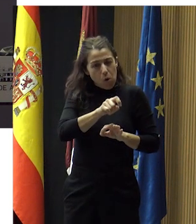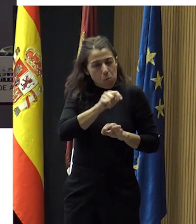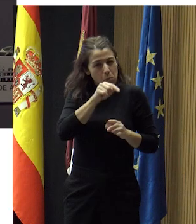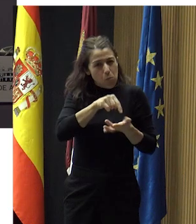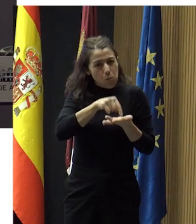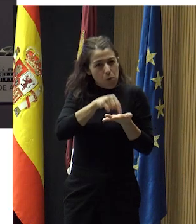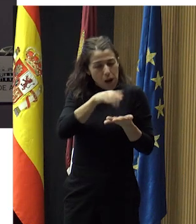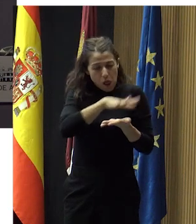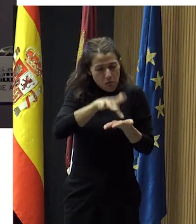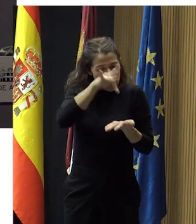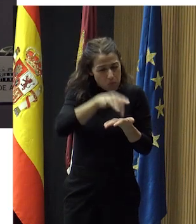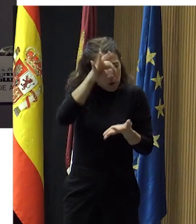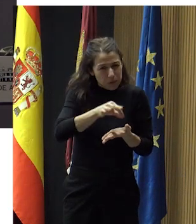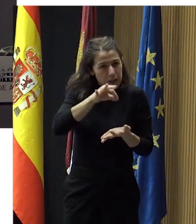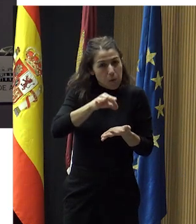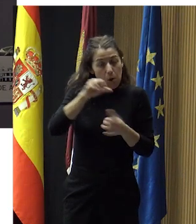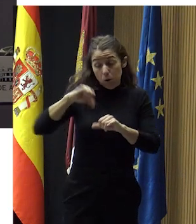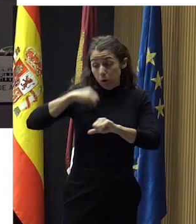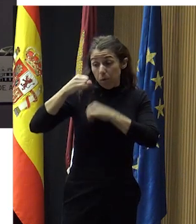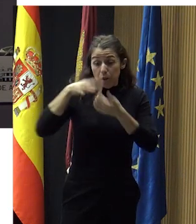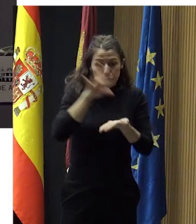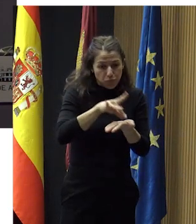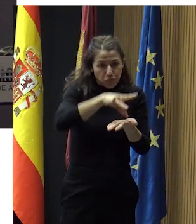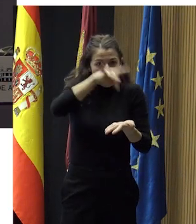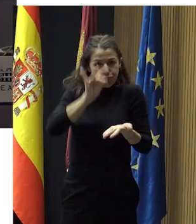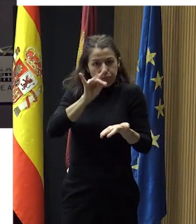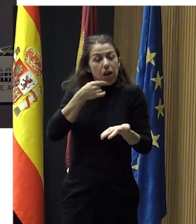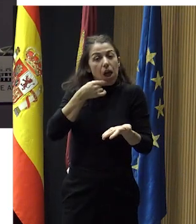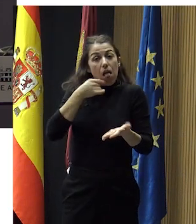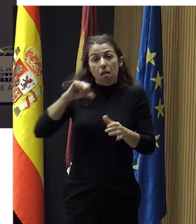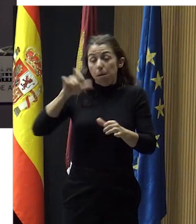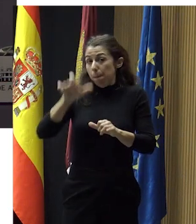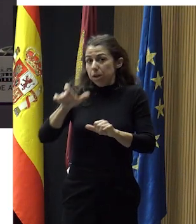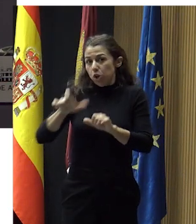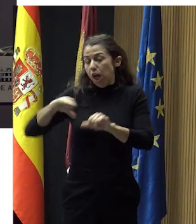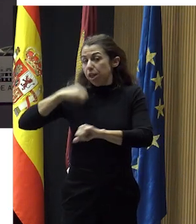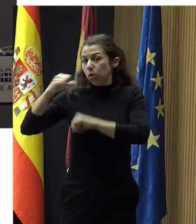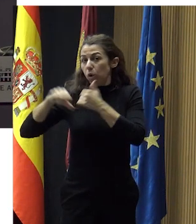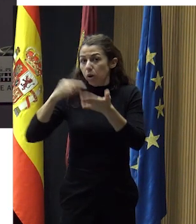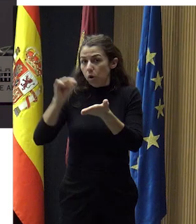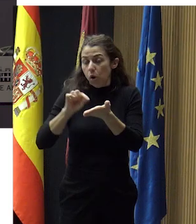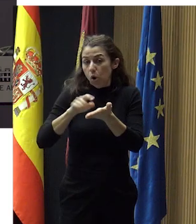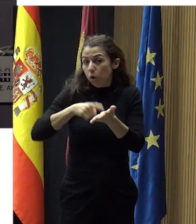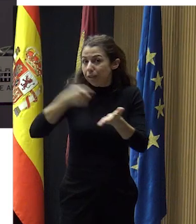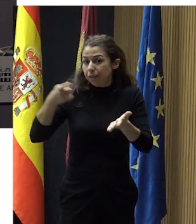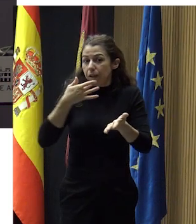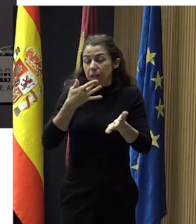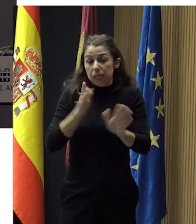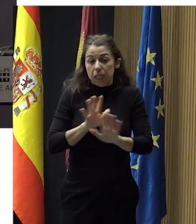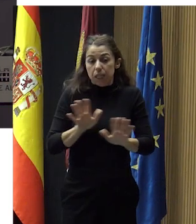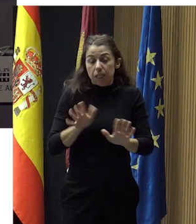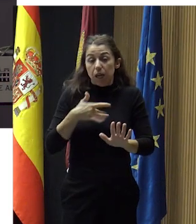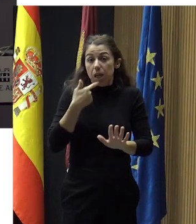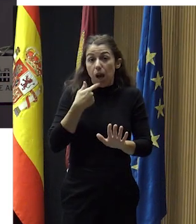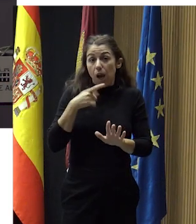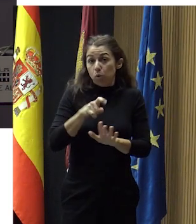situ, es muy fácil extirparlo de forma quirúrgica. El cirujano o la cirujana pues lo extirparán y ya está, ¿no? Ya